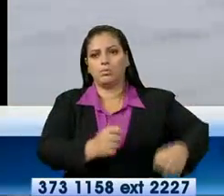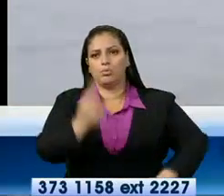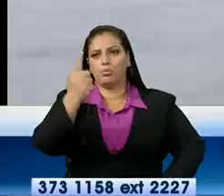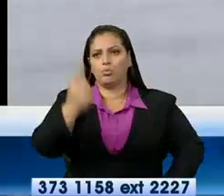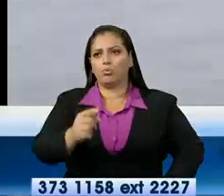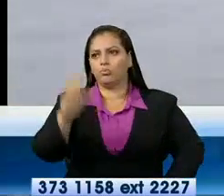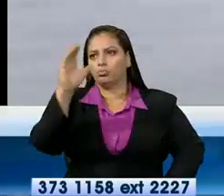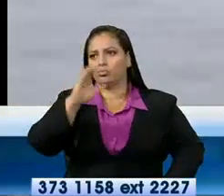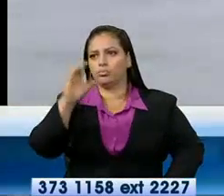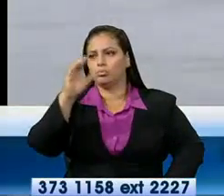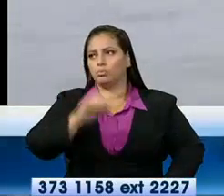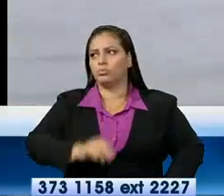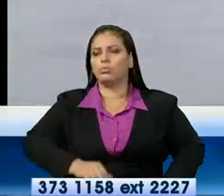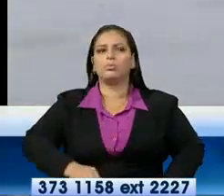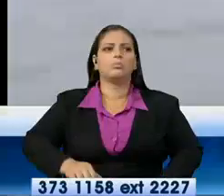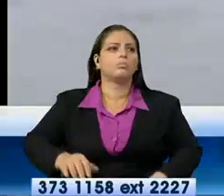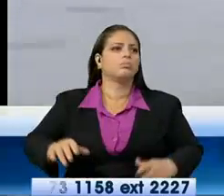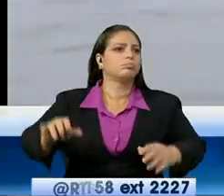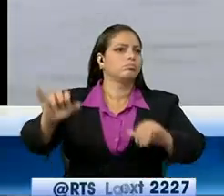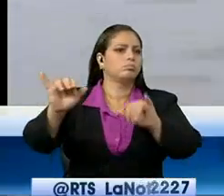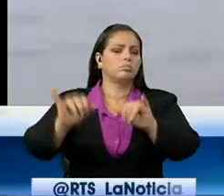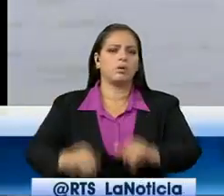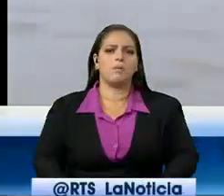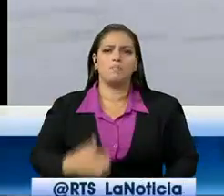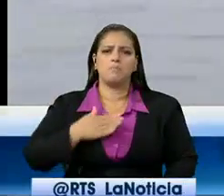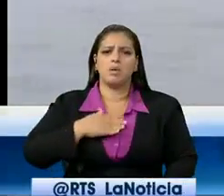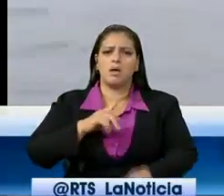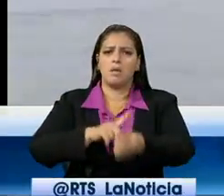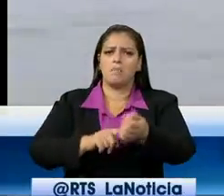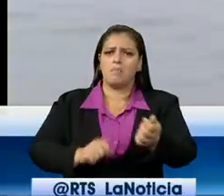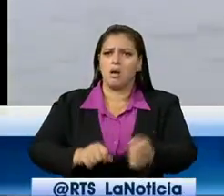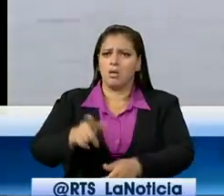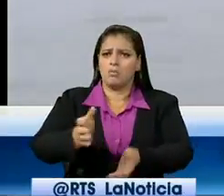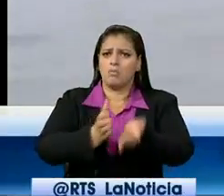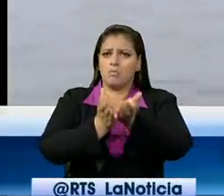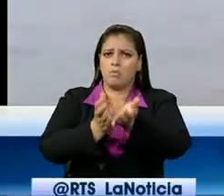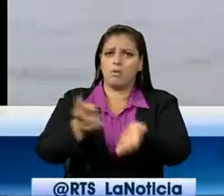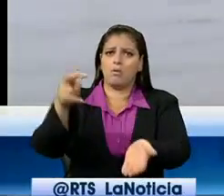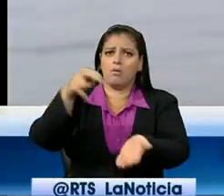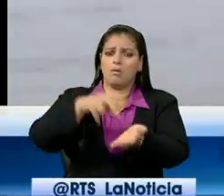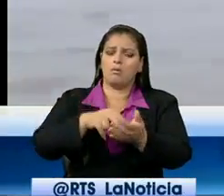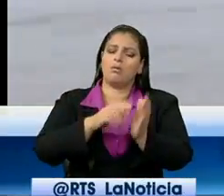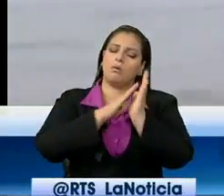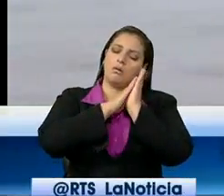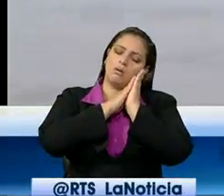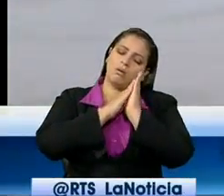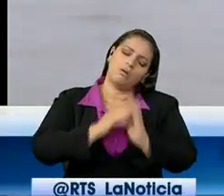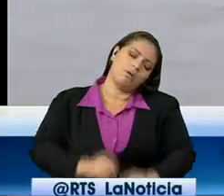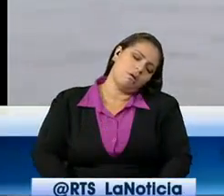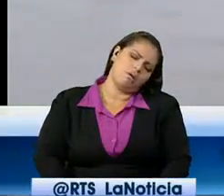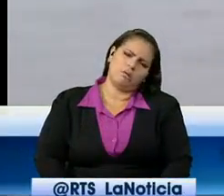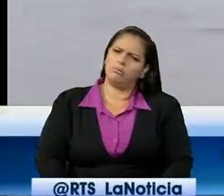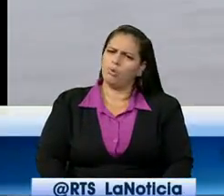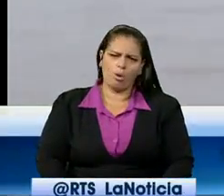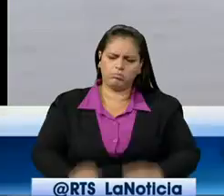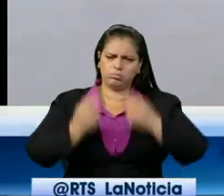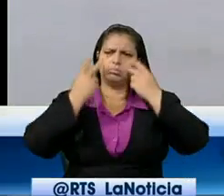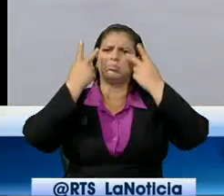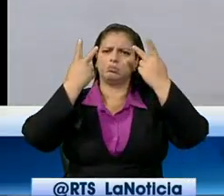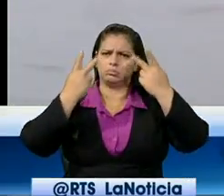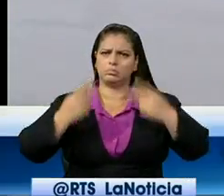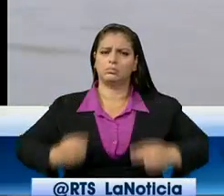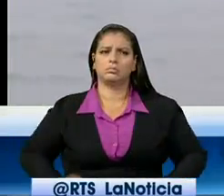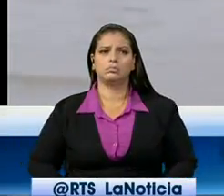atrás. Entonces él dormido no venía. Desde ese momento que a él lo reportaron como desaparecido, ustedes han emprendido